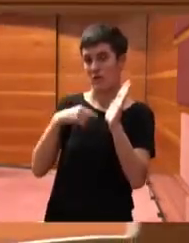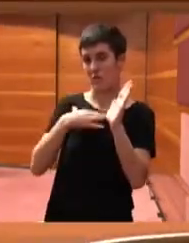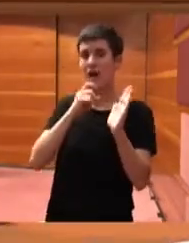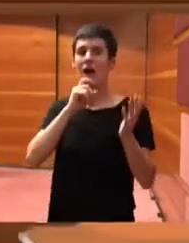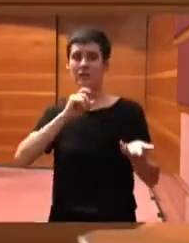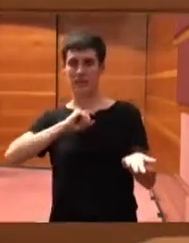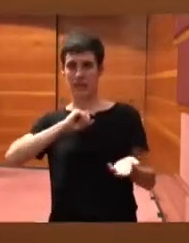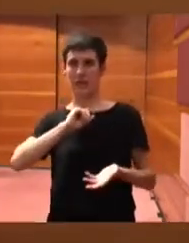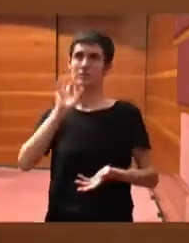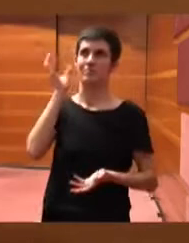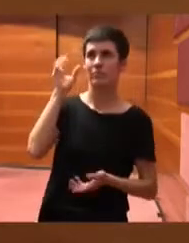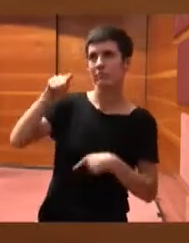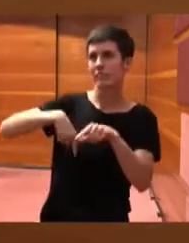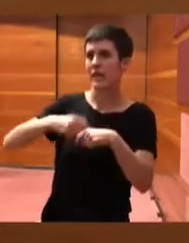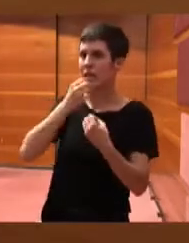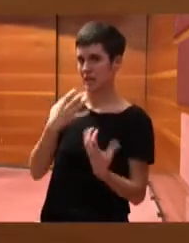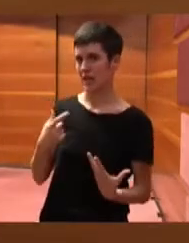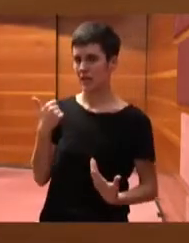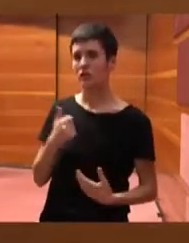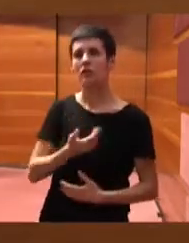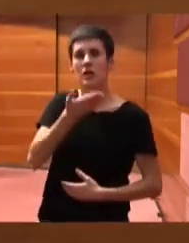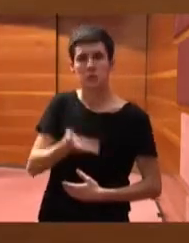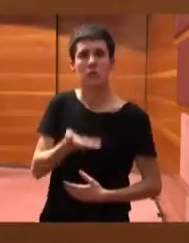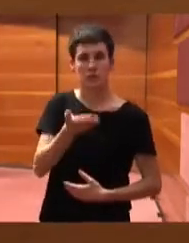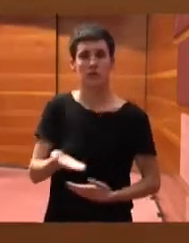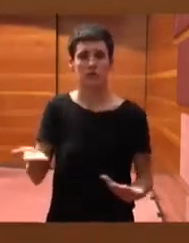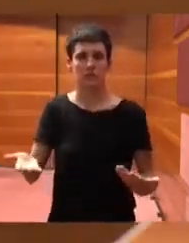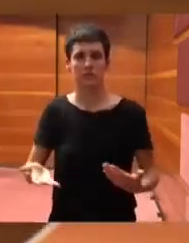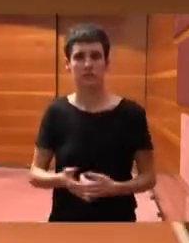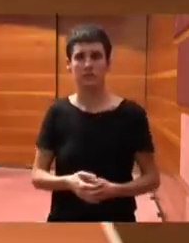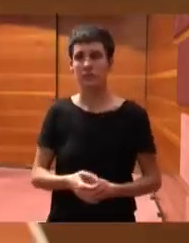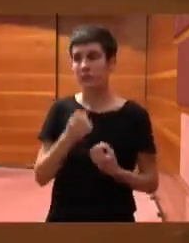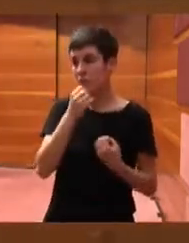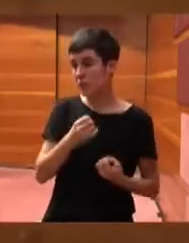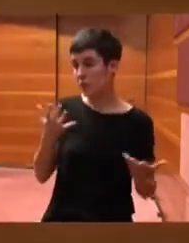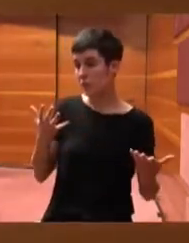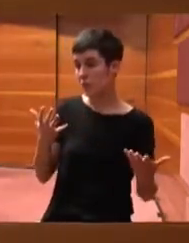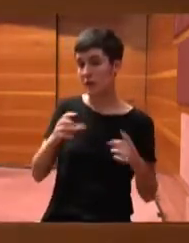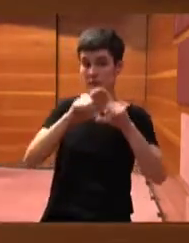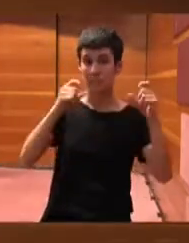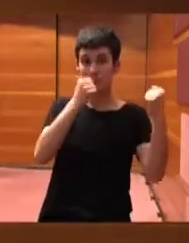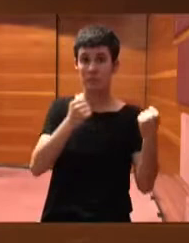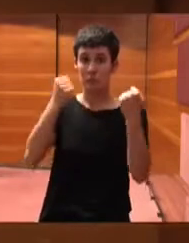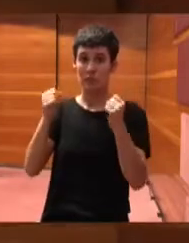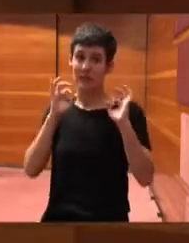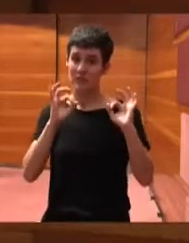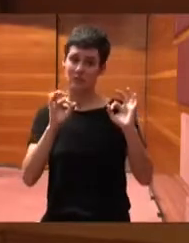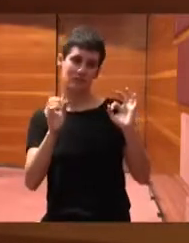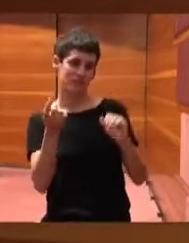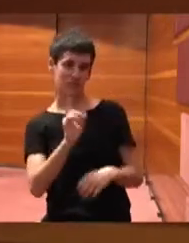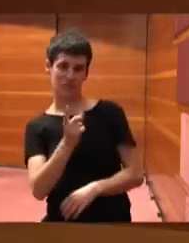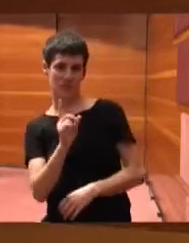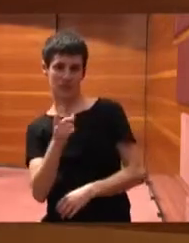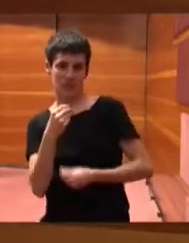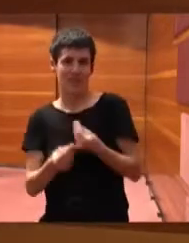Eso había que decirlo sí por sí, sí o sí. Y es lógico, ¿no? Bueno, pues desde las administraciones públicas no hacemos eso. Desde comunicación